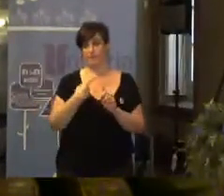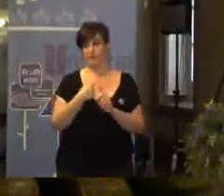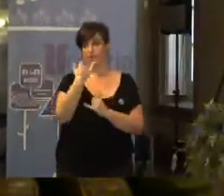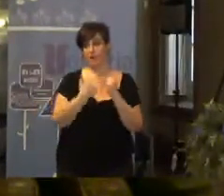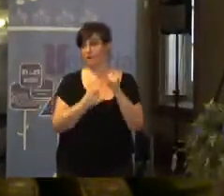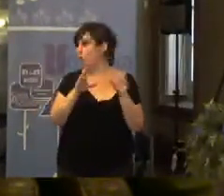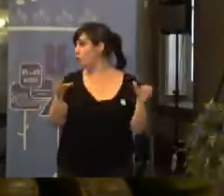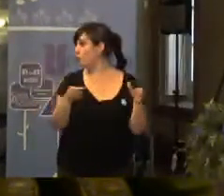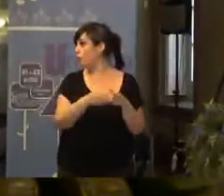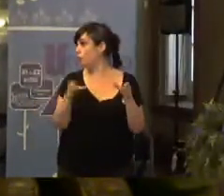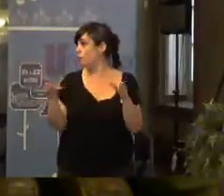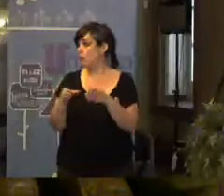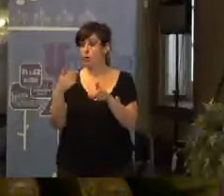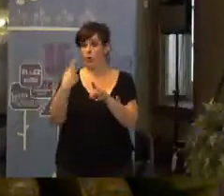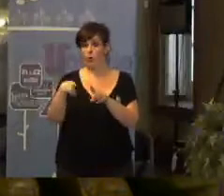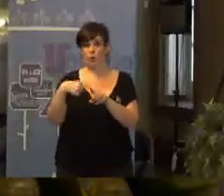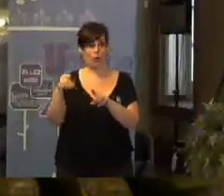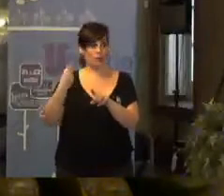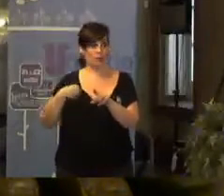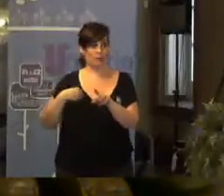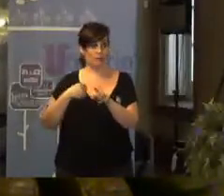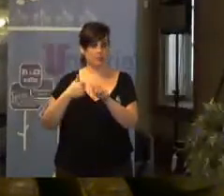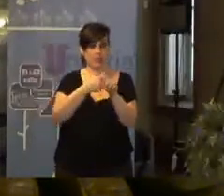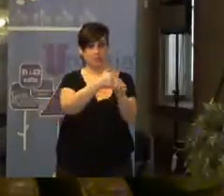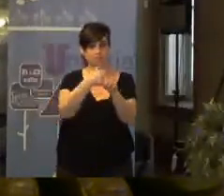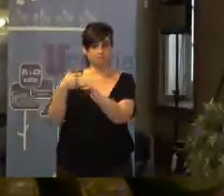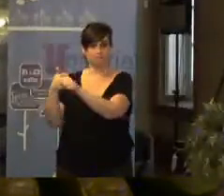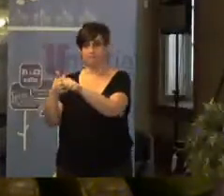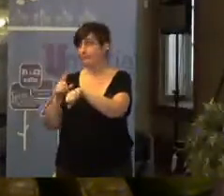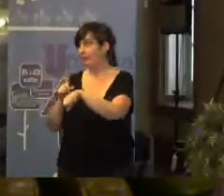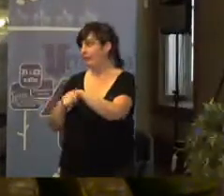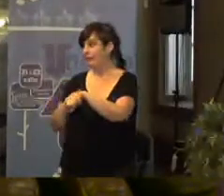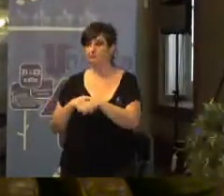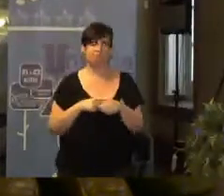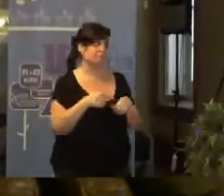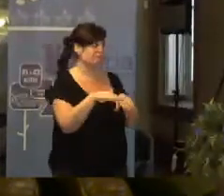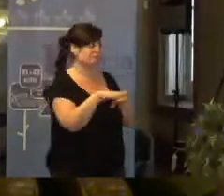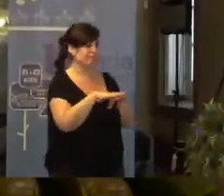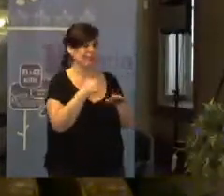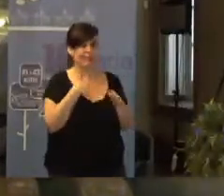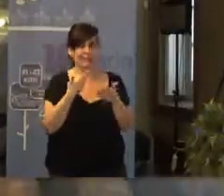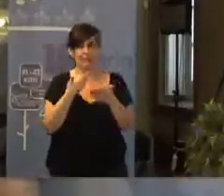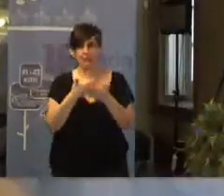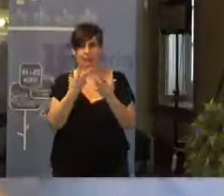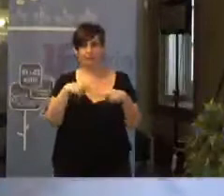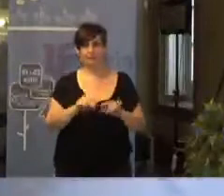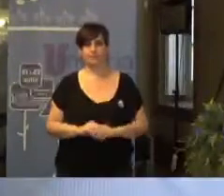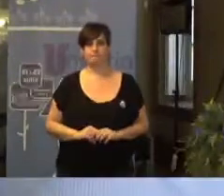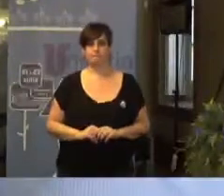sei se xa... Ostras! Pois nada, entón, acabo. Ben,